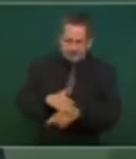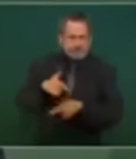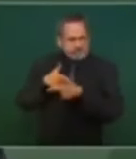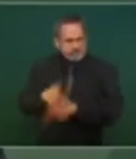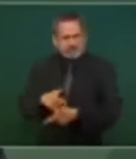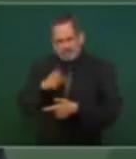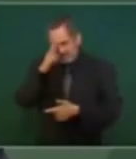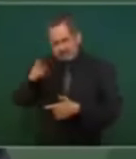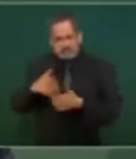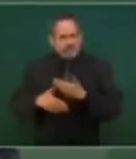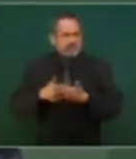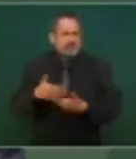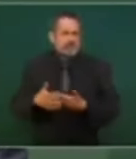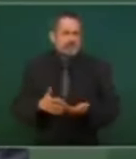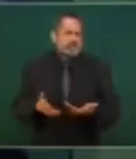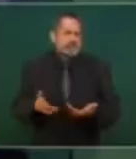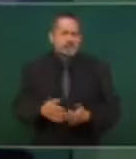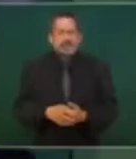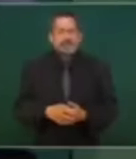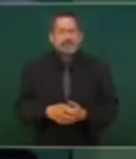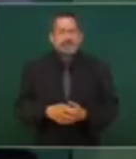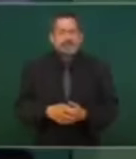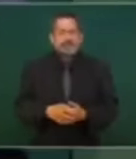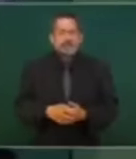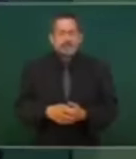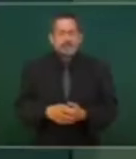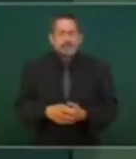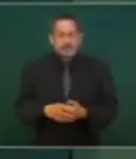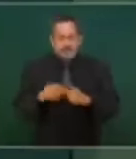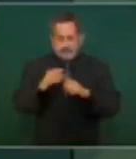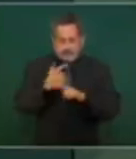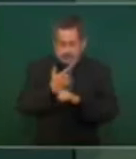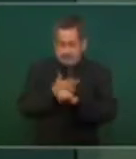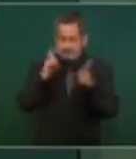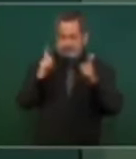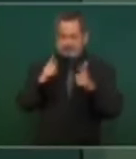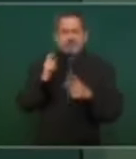La libertad no se implora, se conquista.